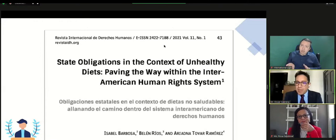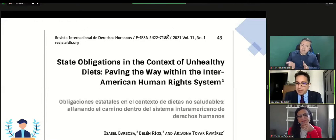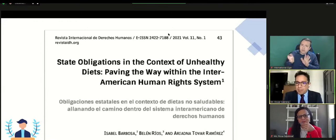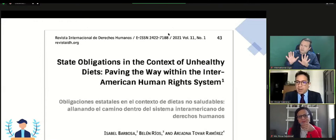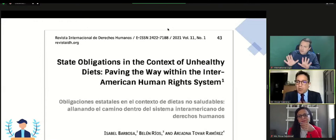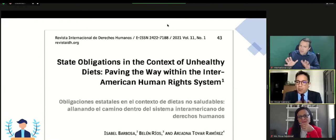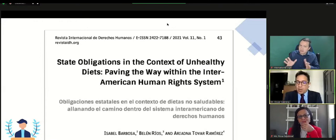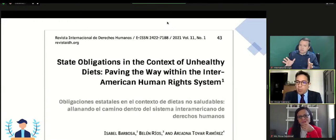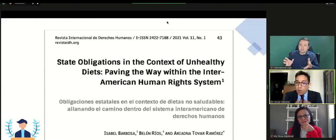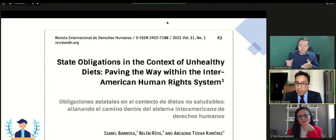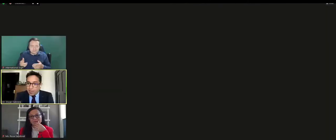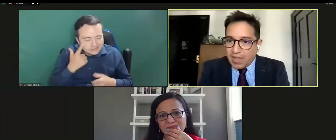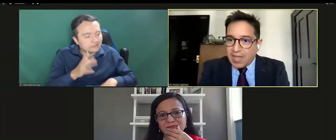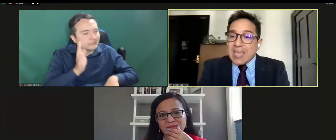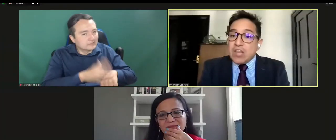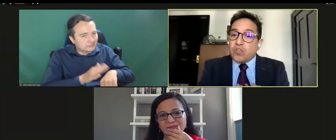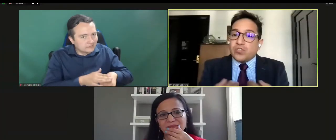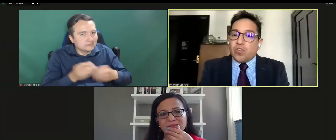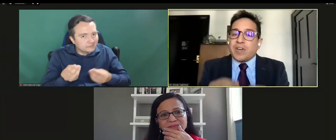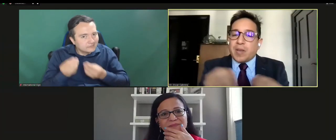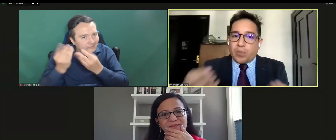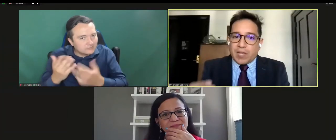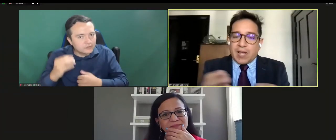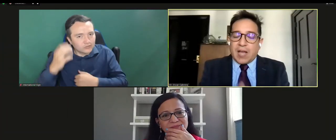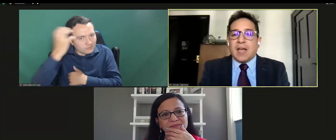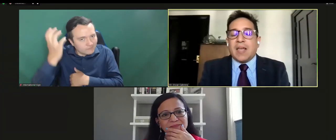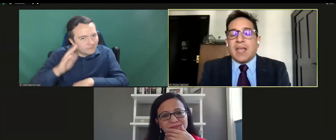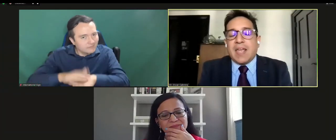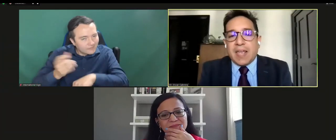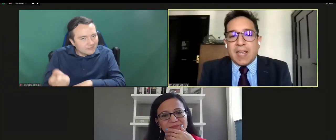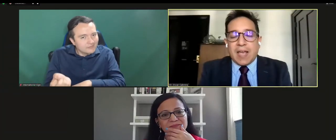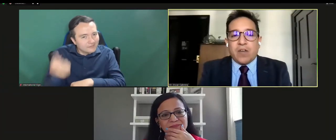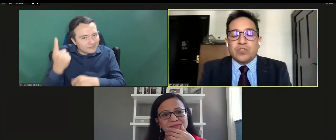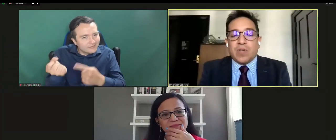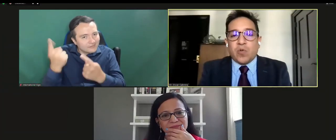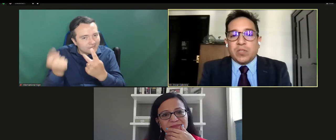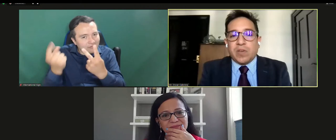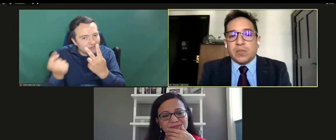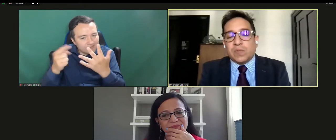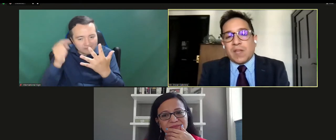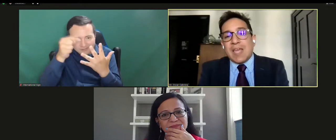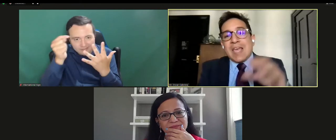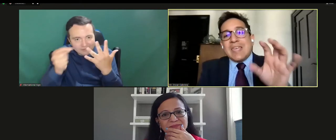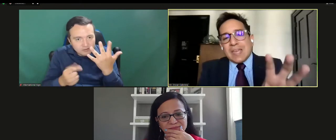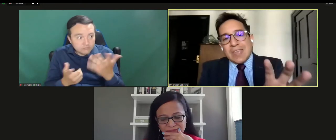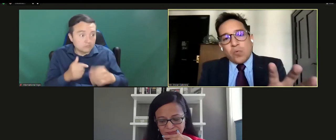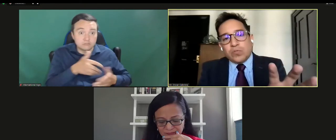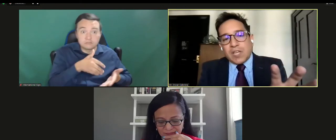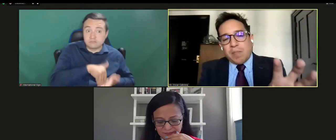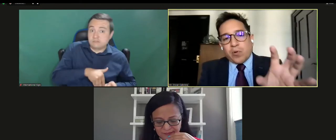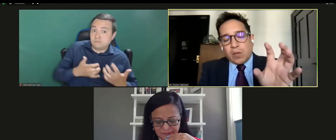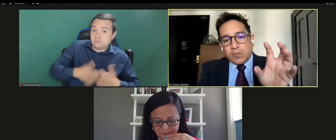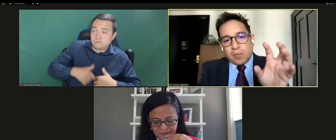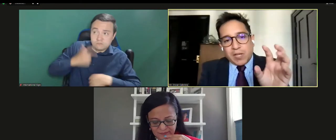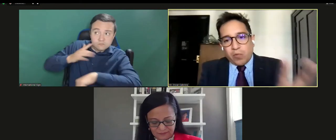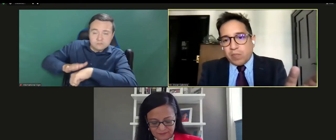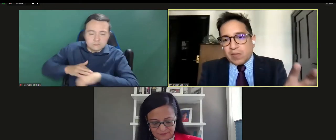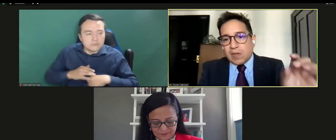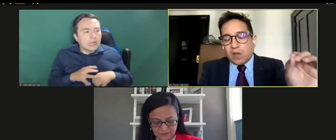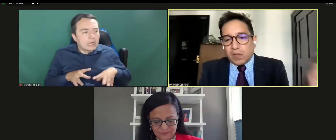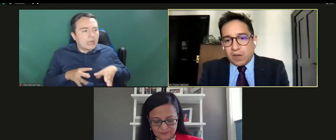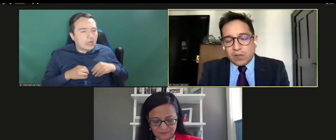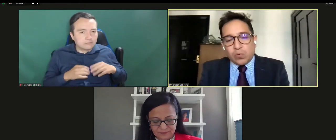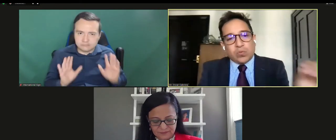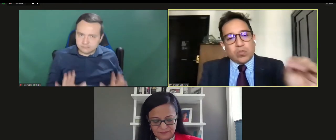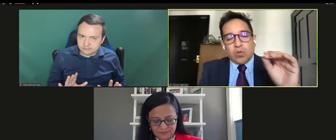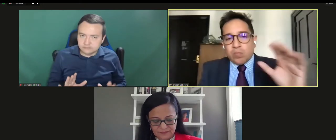todas las herramientas para que los gobiernos puedan y no solo responder a los argumentos de la industria y aquí un tema porque es un tema que hemos